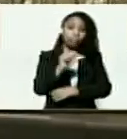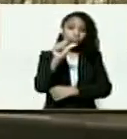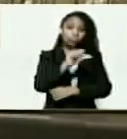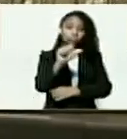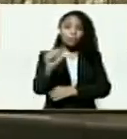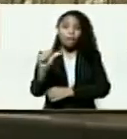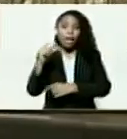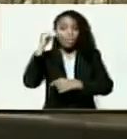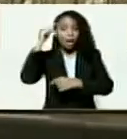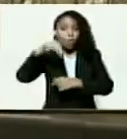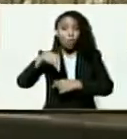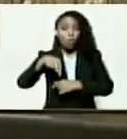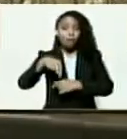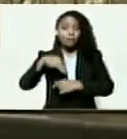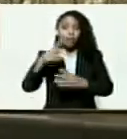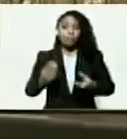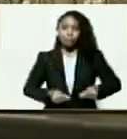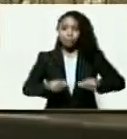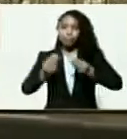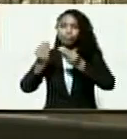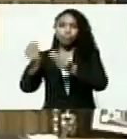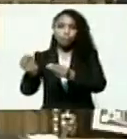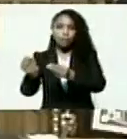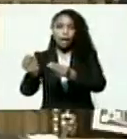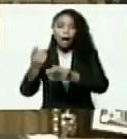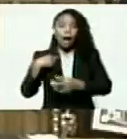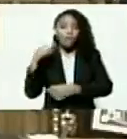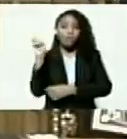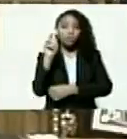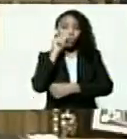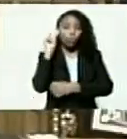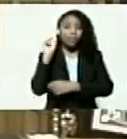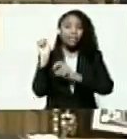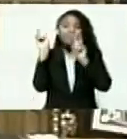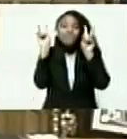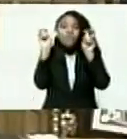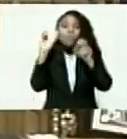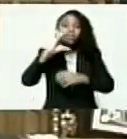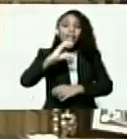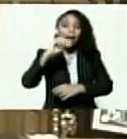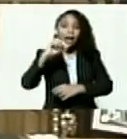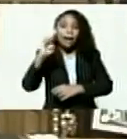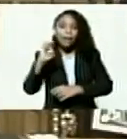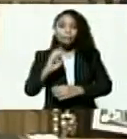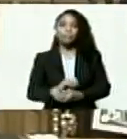hoy entregan a los venezolanos y a las venezolanas este nuevo Consejo Nacional Electoral.